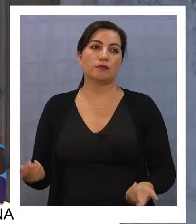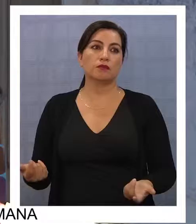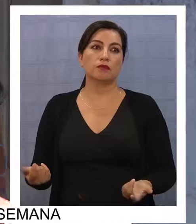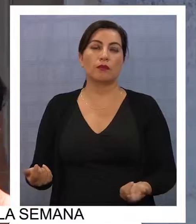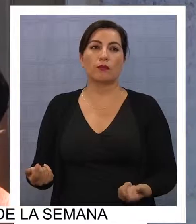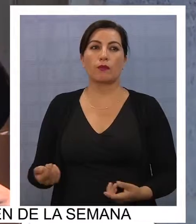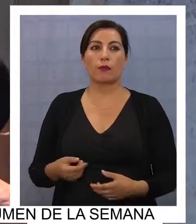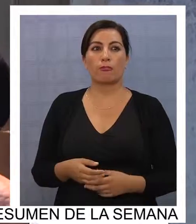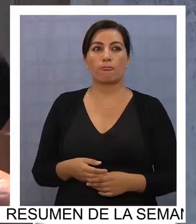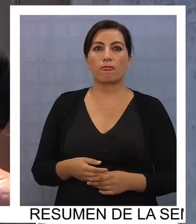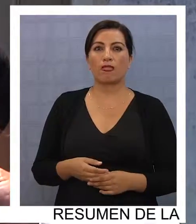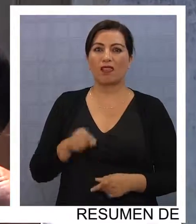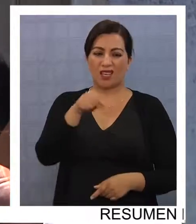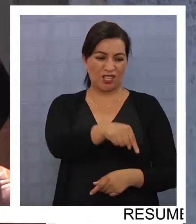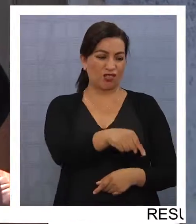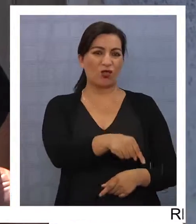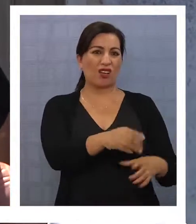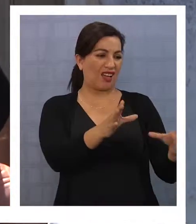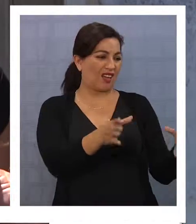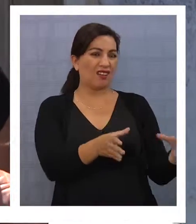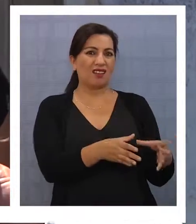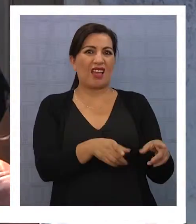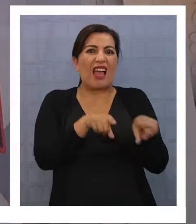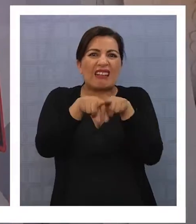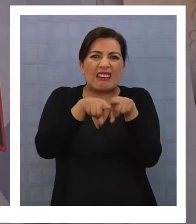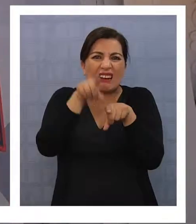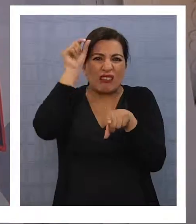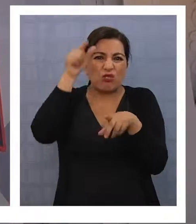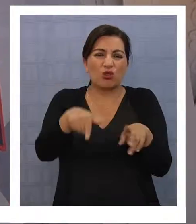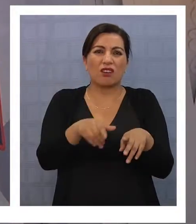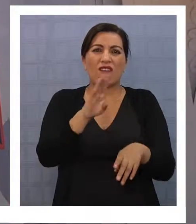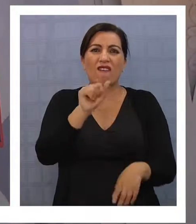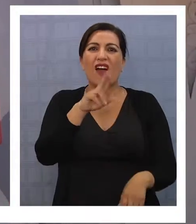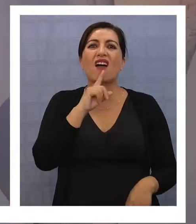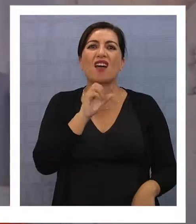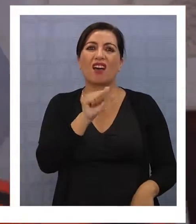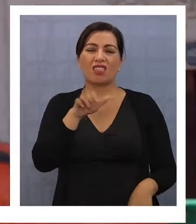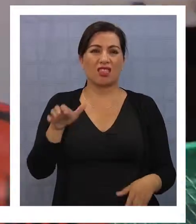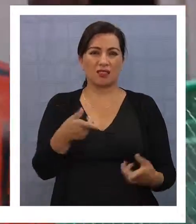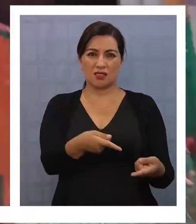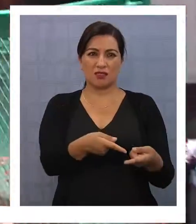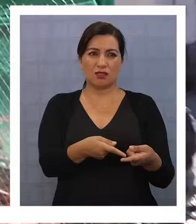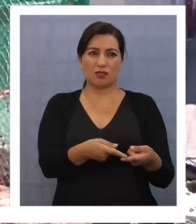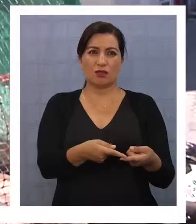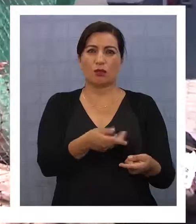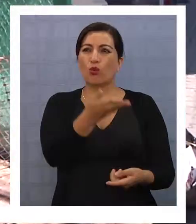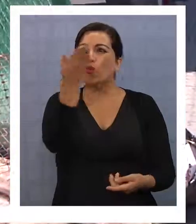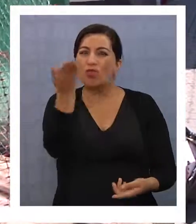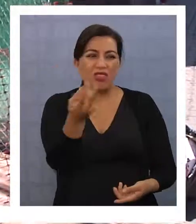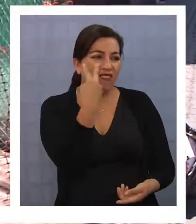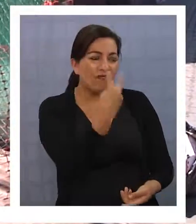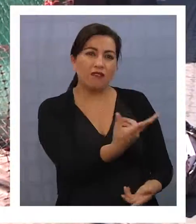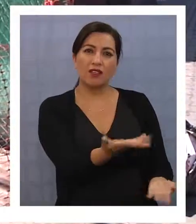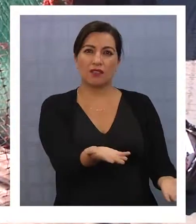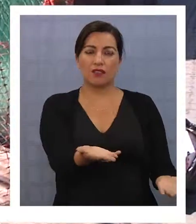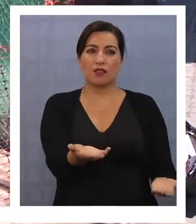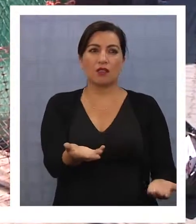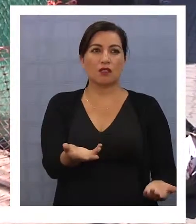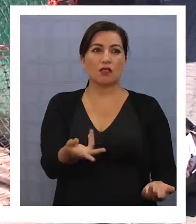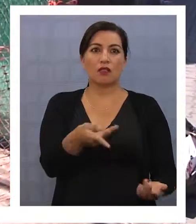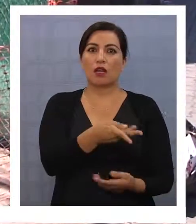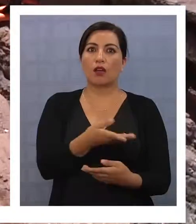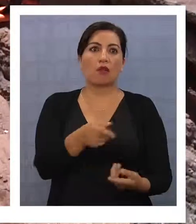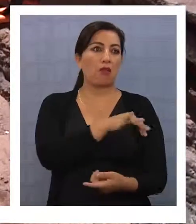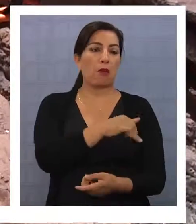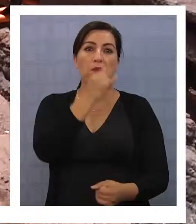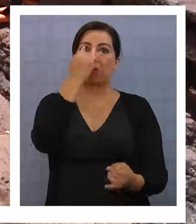Esto es un acúmulo de baratas, de ratones, todo lo que usted ve es lo que se hizo,